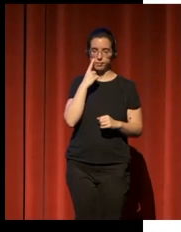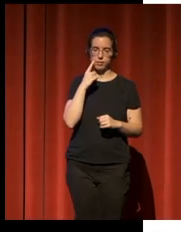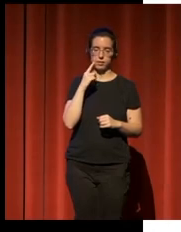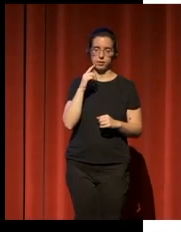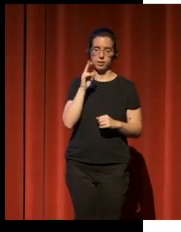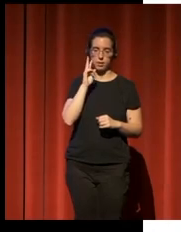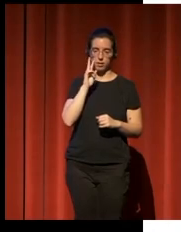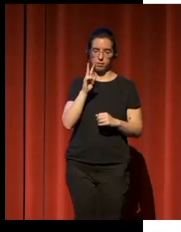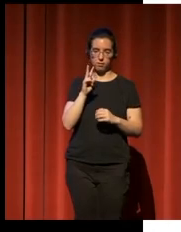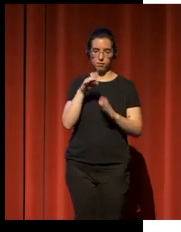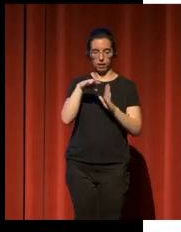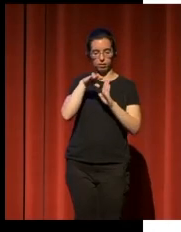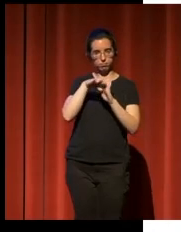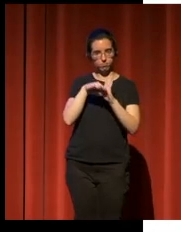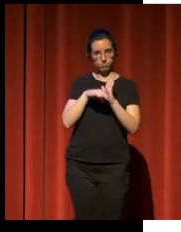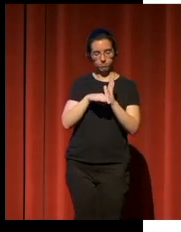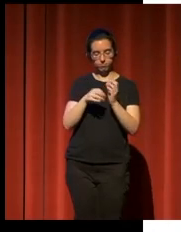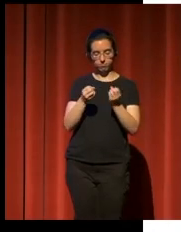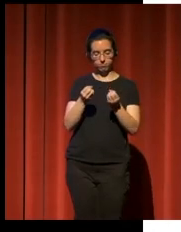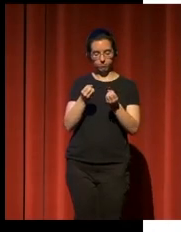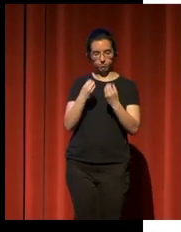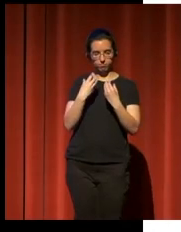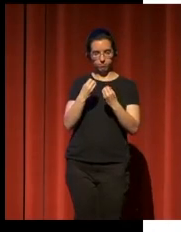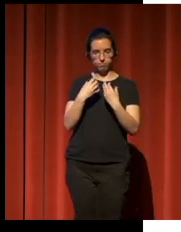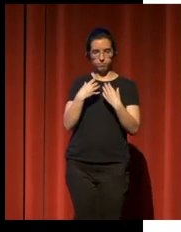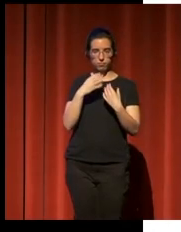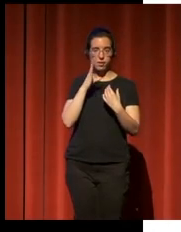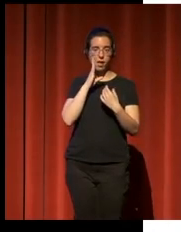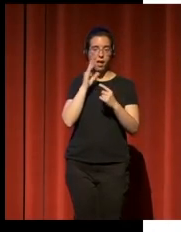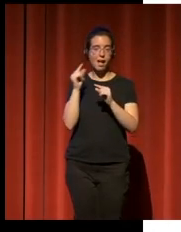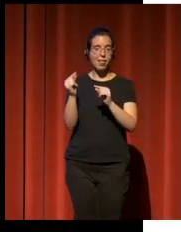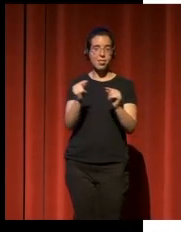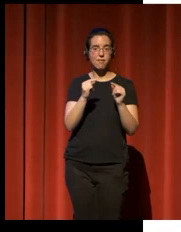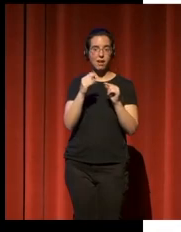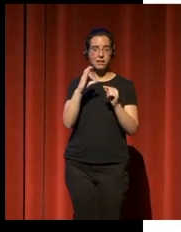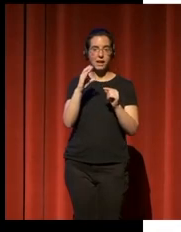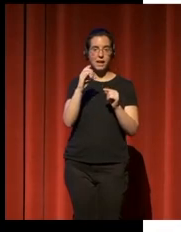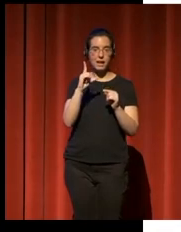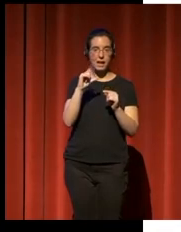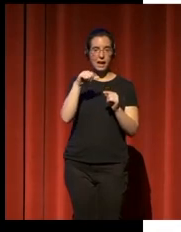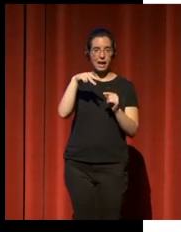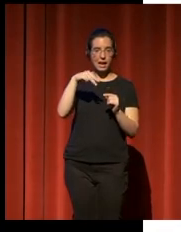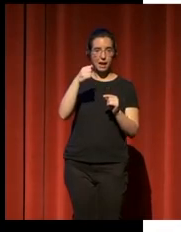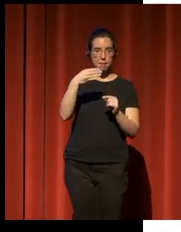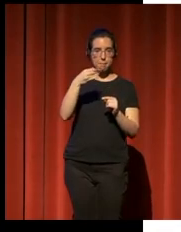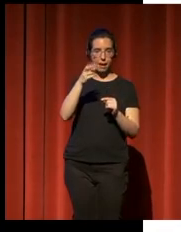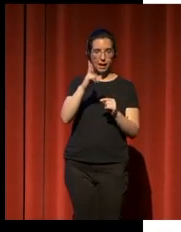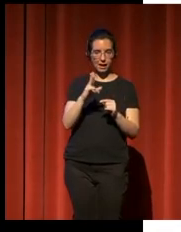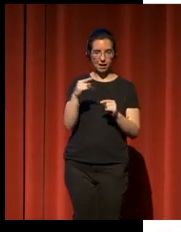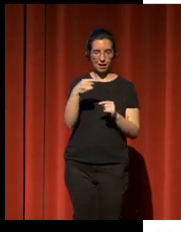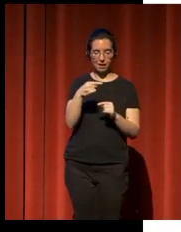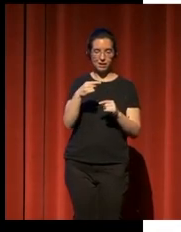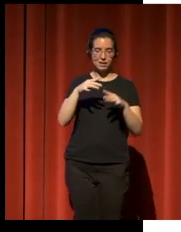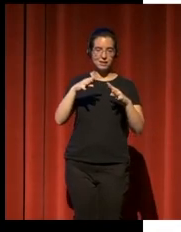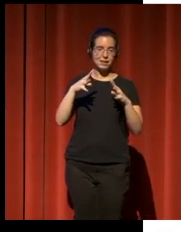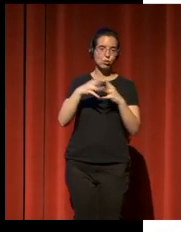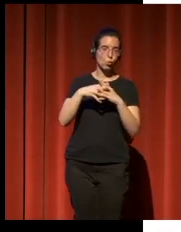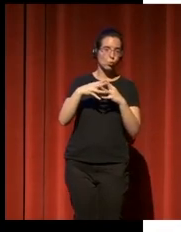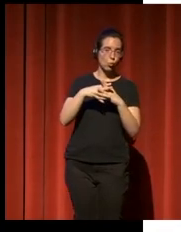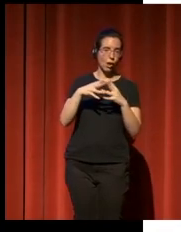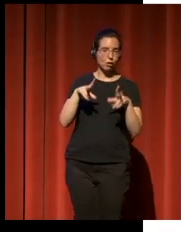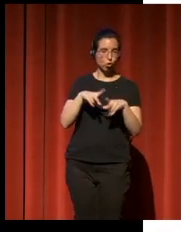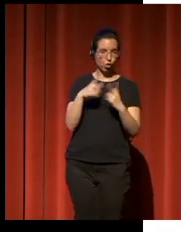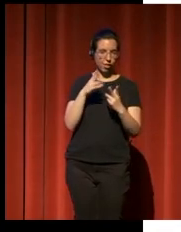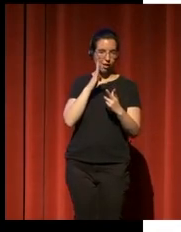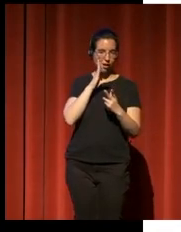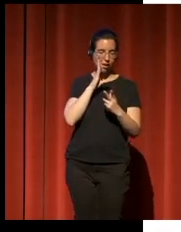observa y en esto me remito también al debate de klinenberg de las infraestructuras sociales que parece ser que